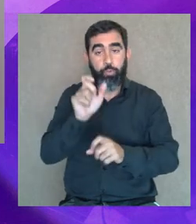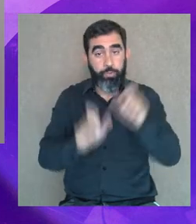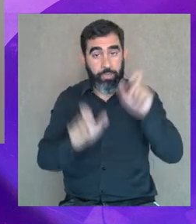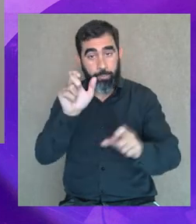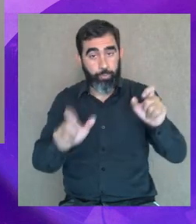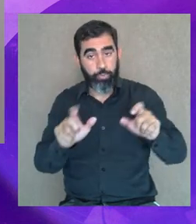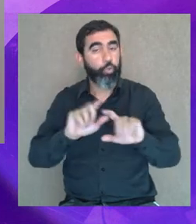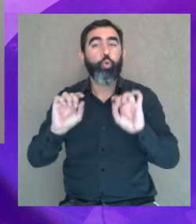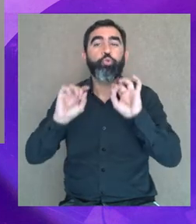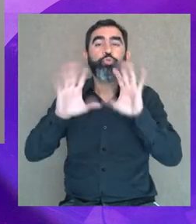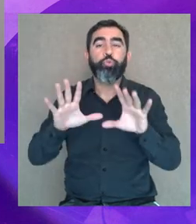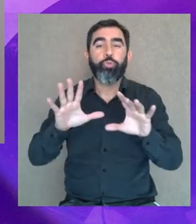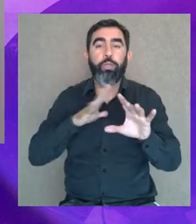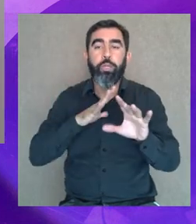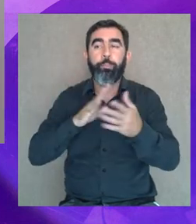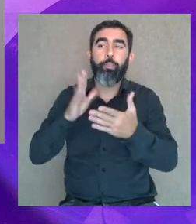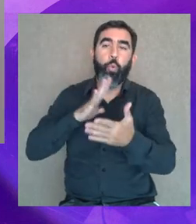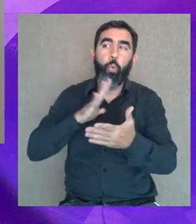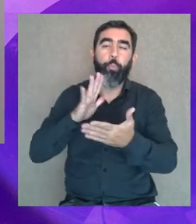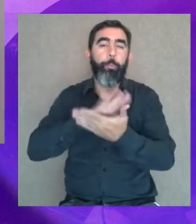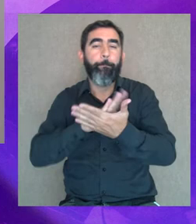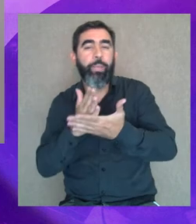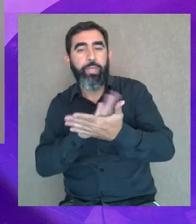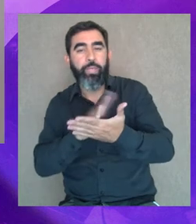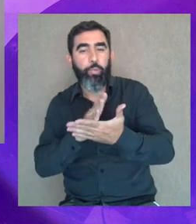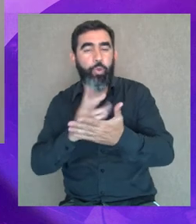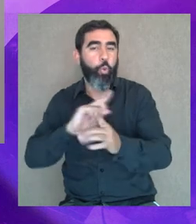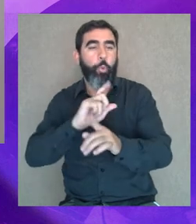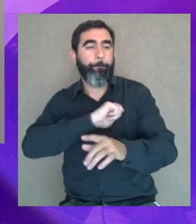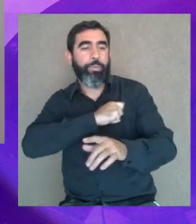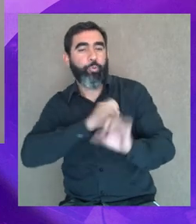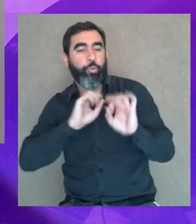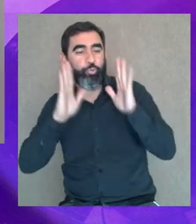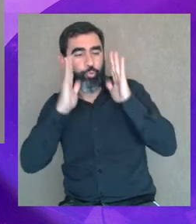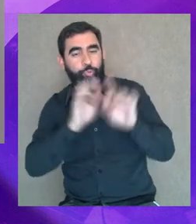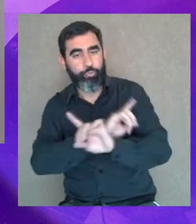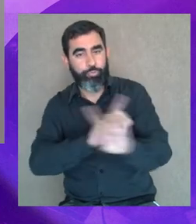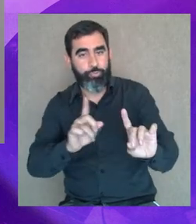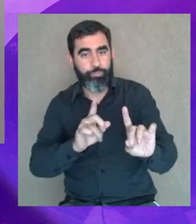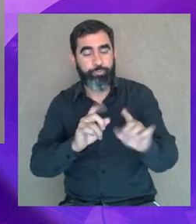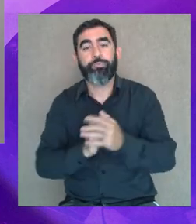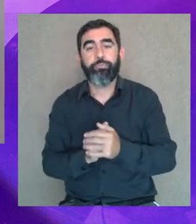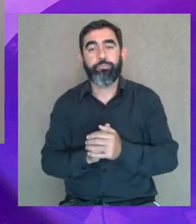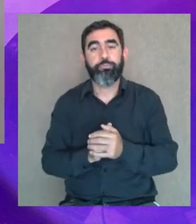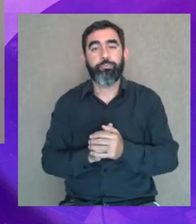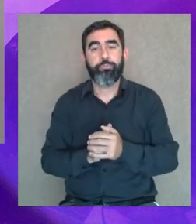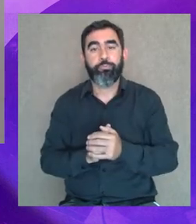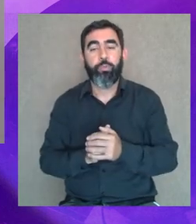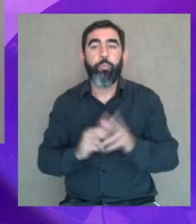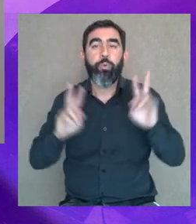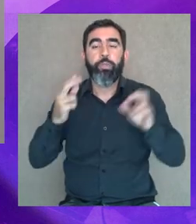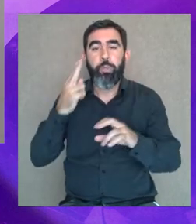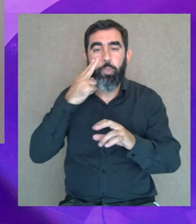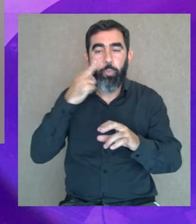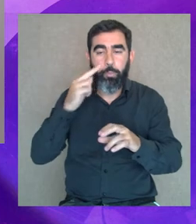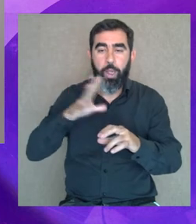y no sólo dios armas mediadora que spector a diríamos no parece para los